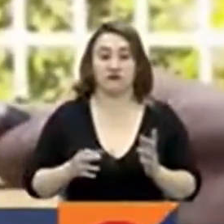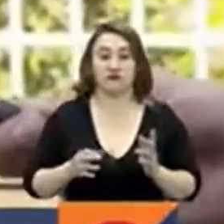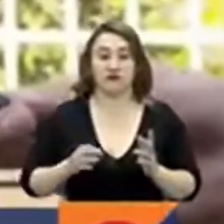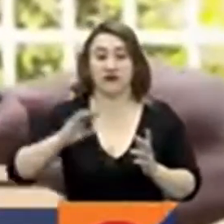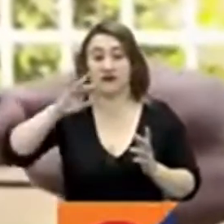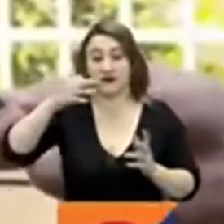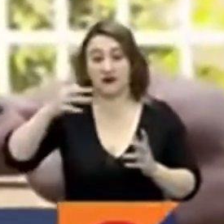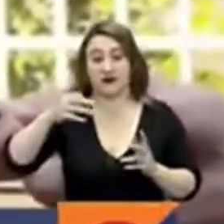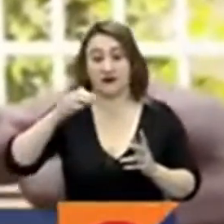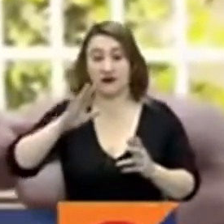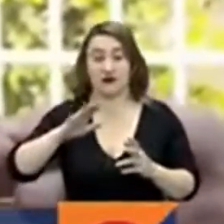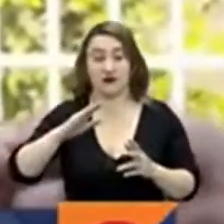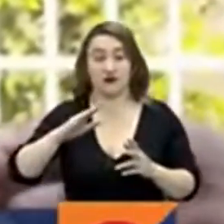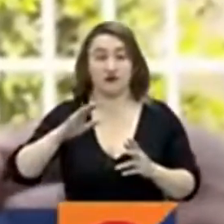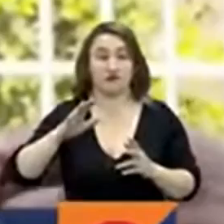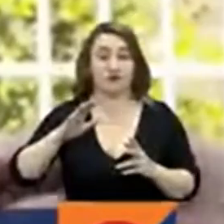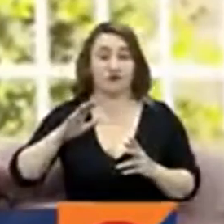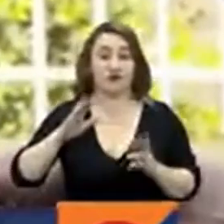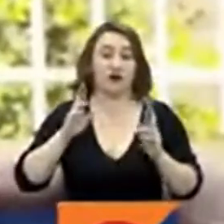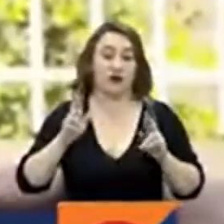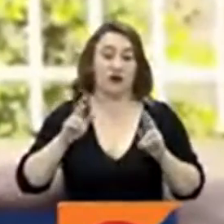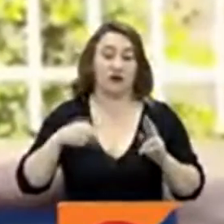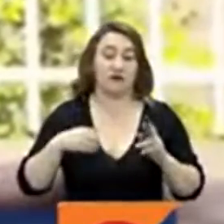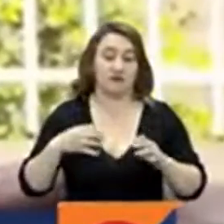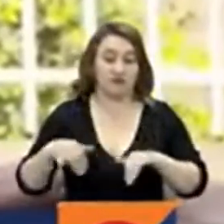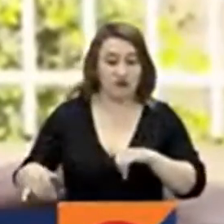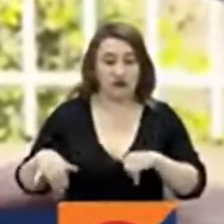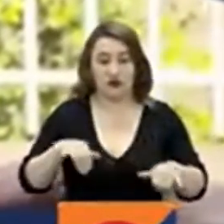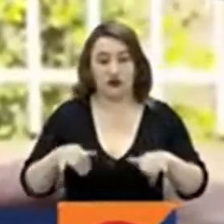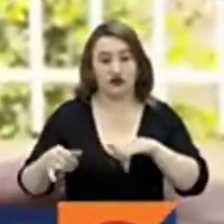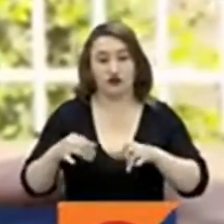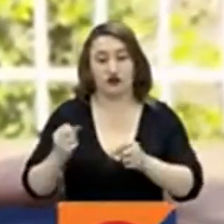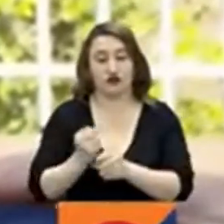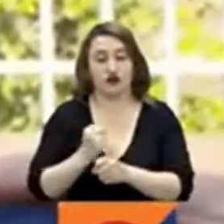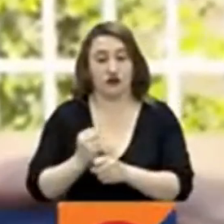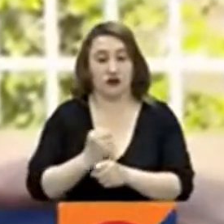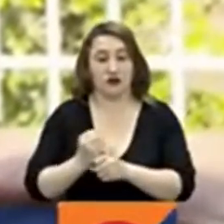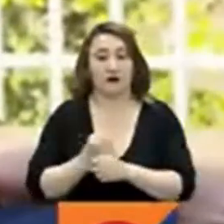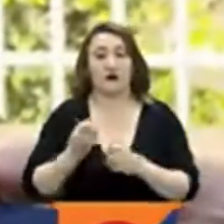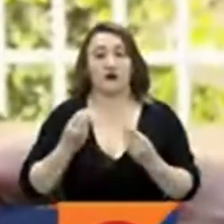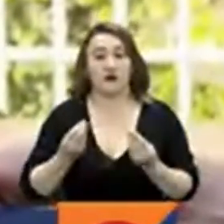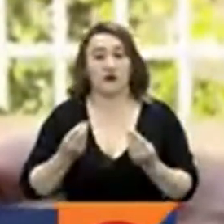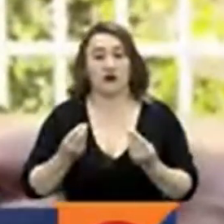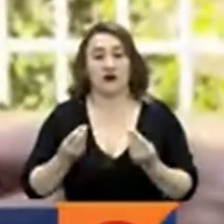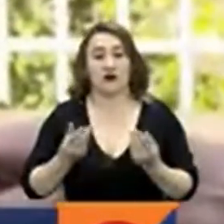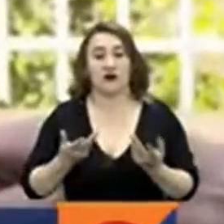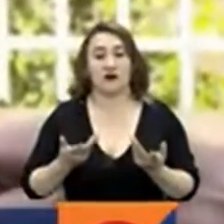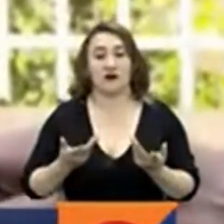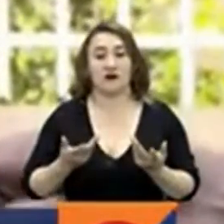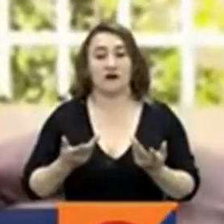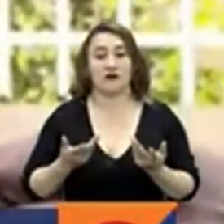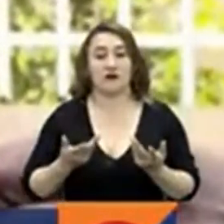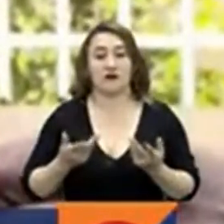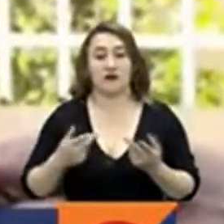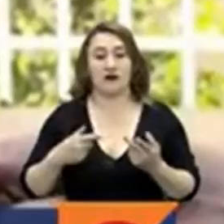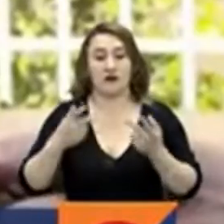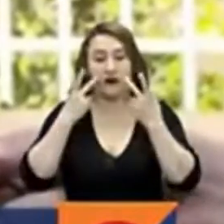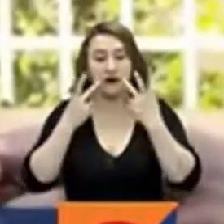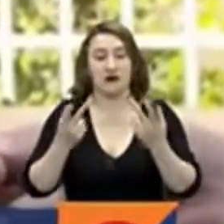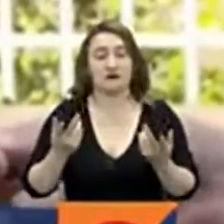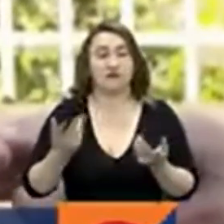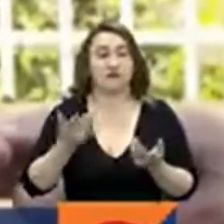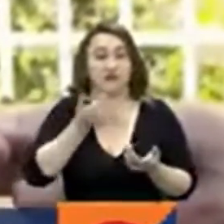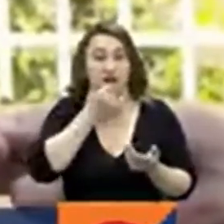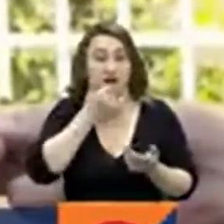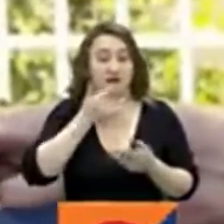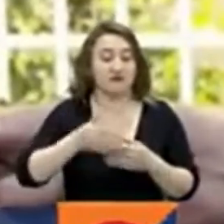en el podio. Y para eso es lo que estamos trabajando. Finalmente, pues vamos a ver qué ocurre